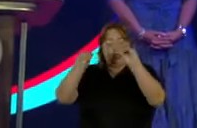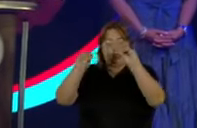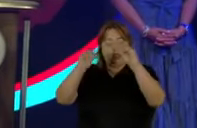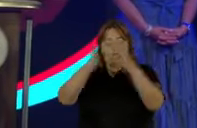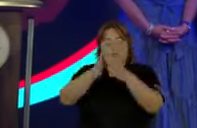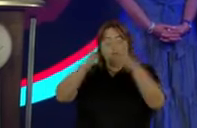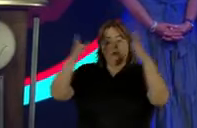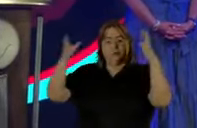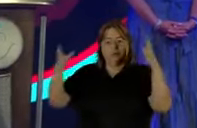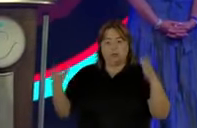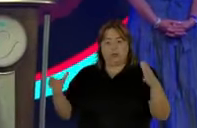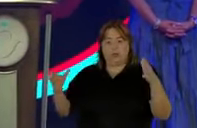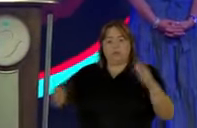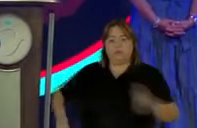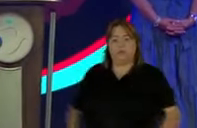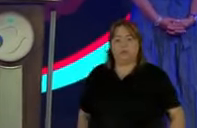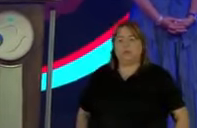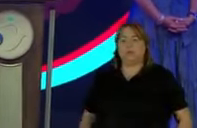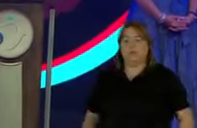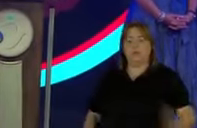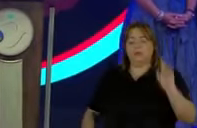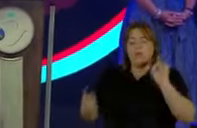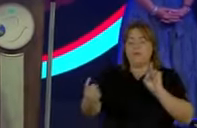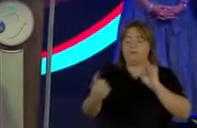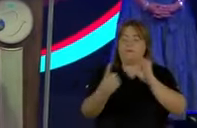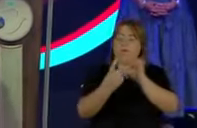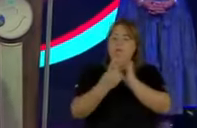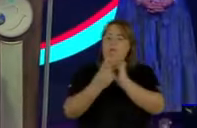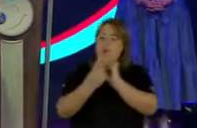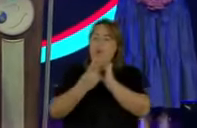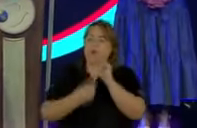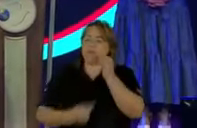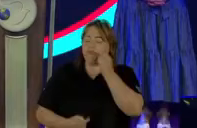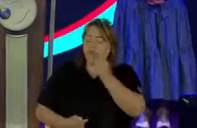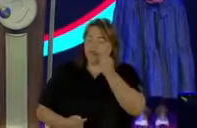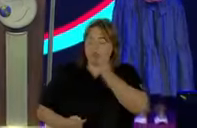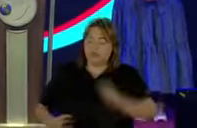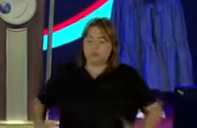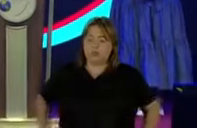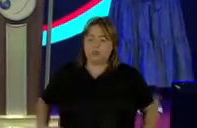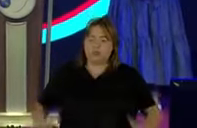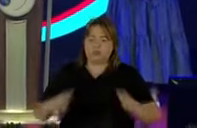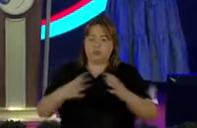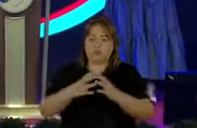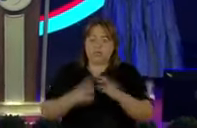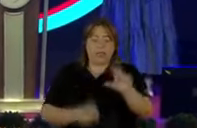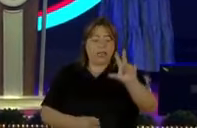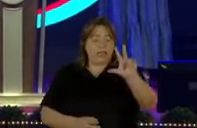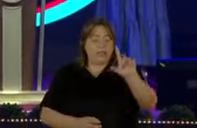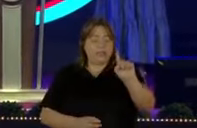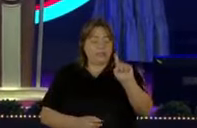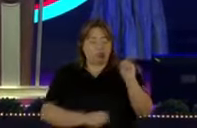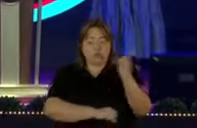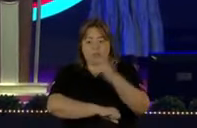conocen. Y me encuentro a la muchacha embarazada. Era el 31 de